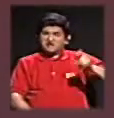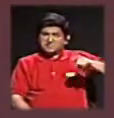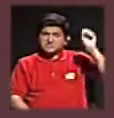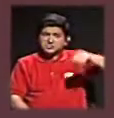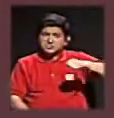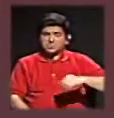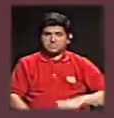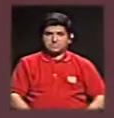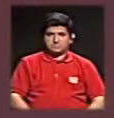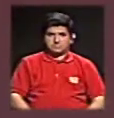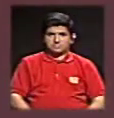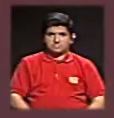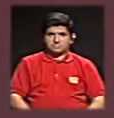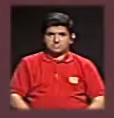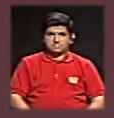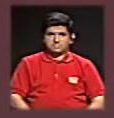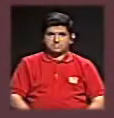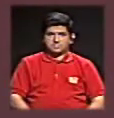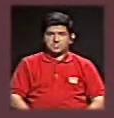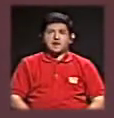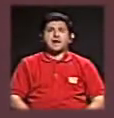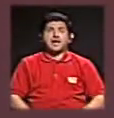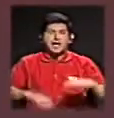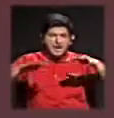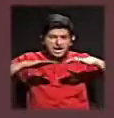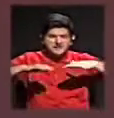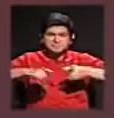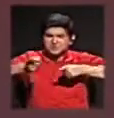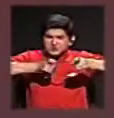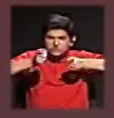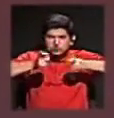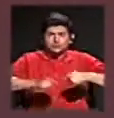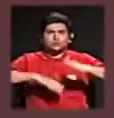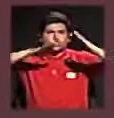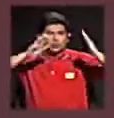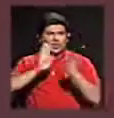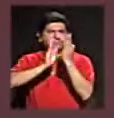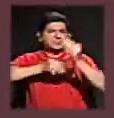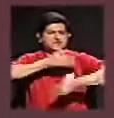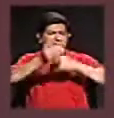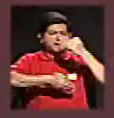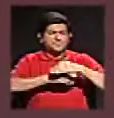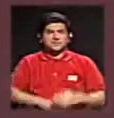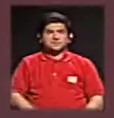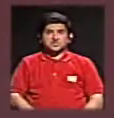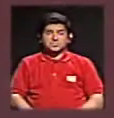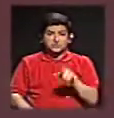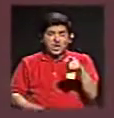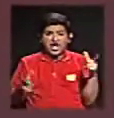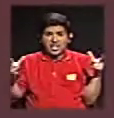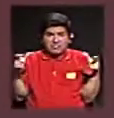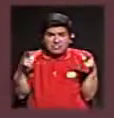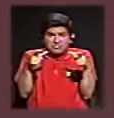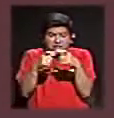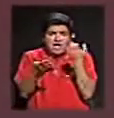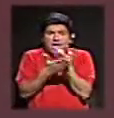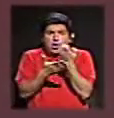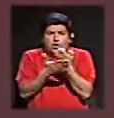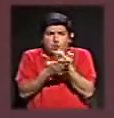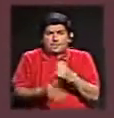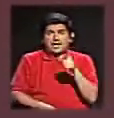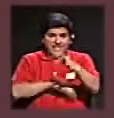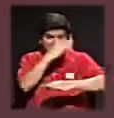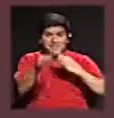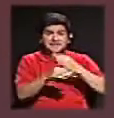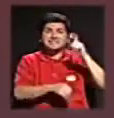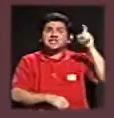necesaria y los márgenes de maniobra para enfrentar procesos de contracción económica como estos